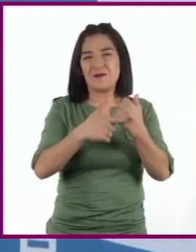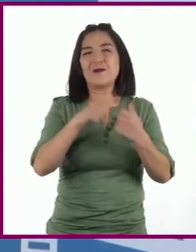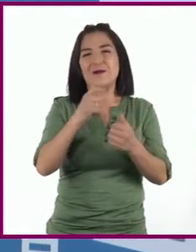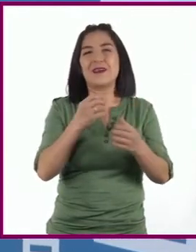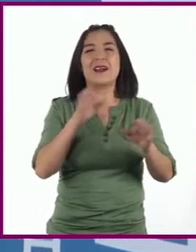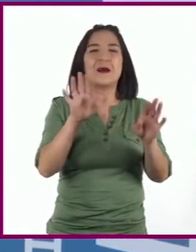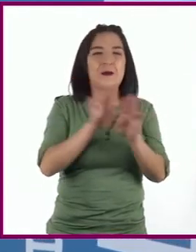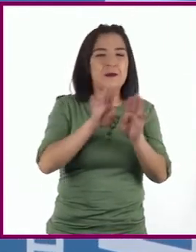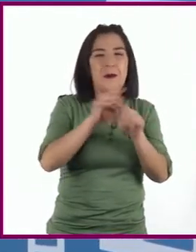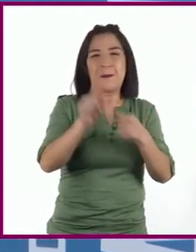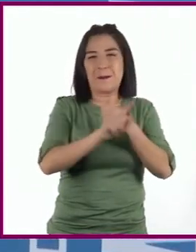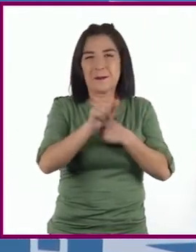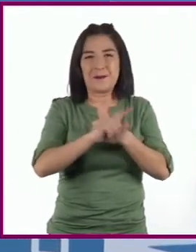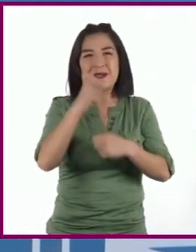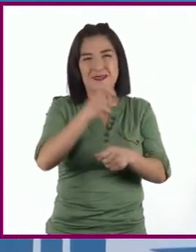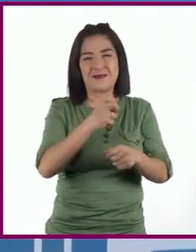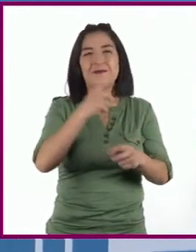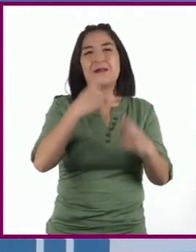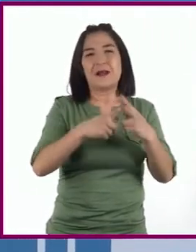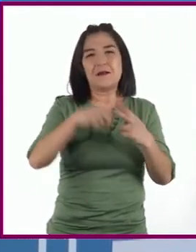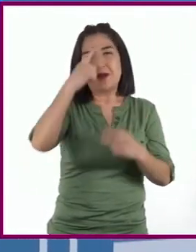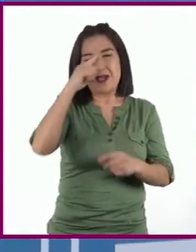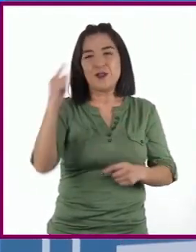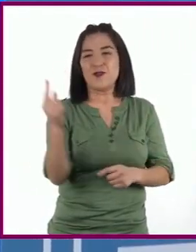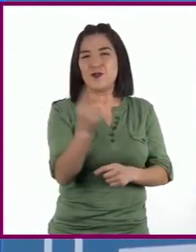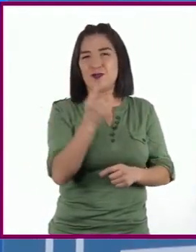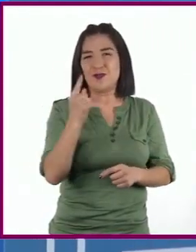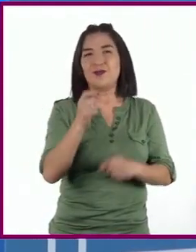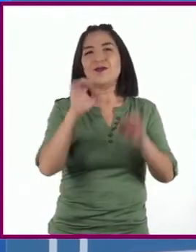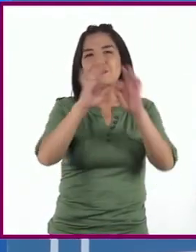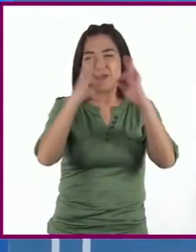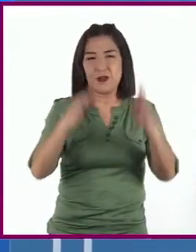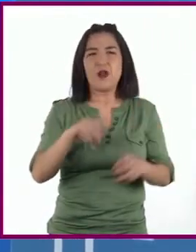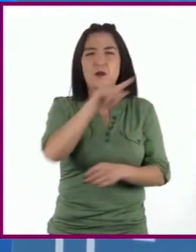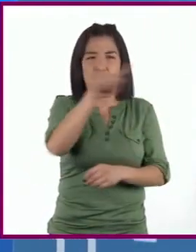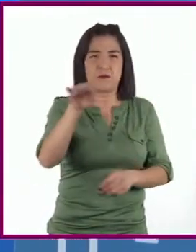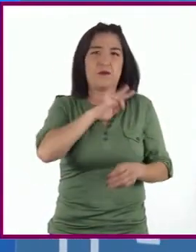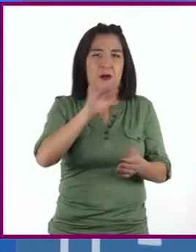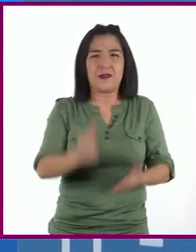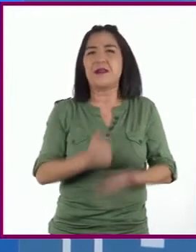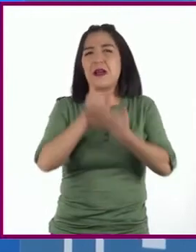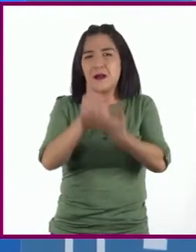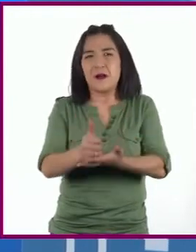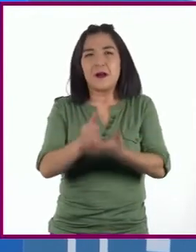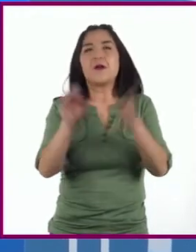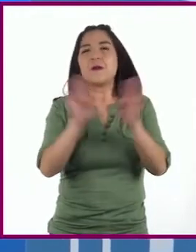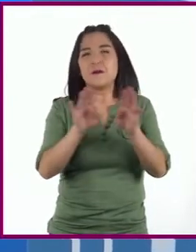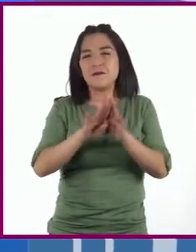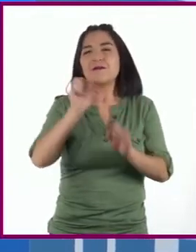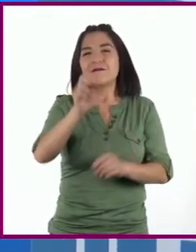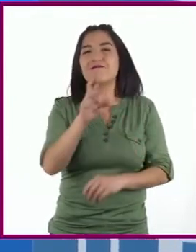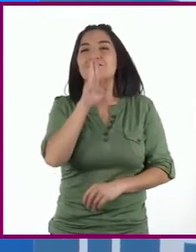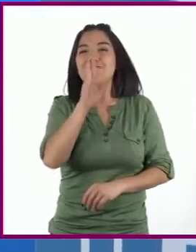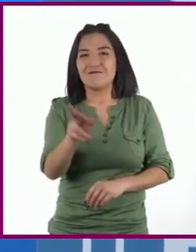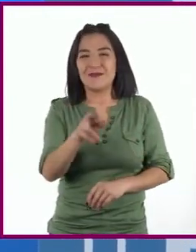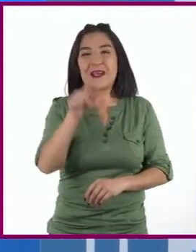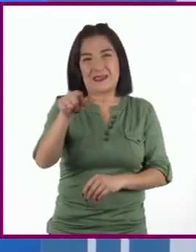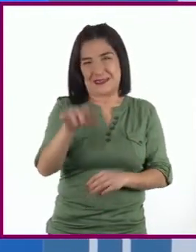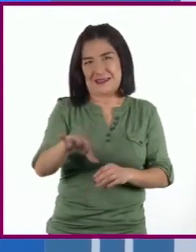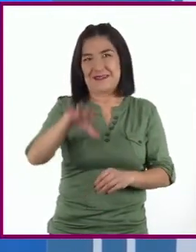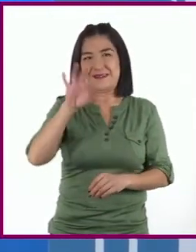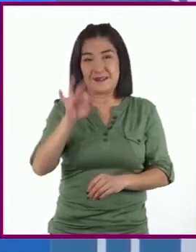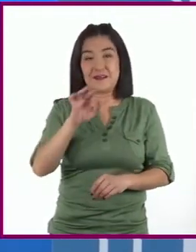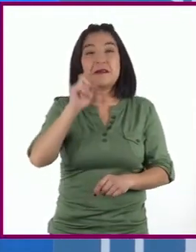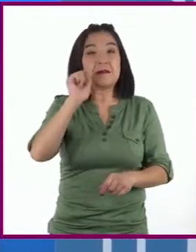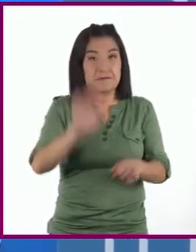relacionados con la rotación de figuras. ¿Podrían ayudarle a corroborar que las respuestas que ella está escogiendo